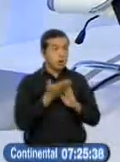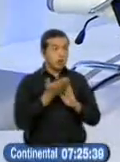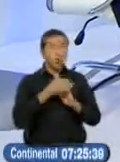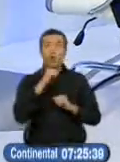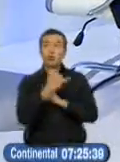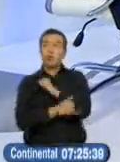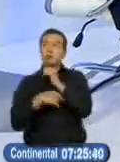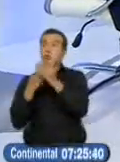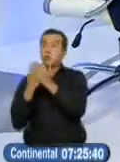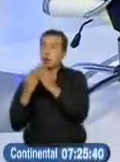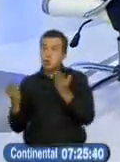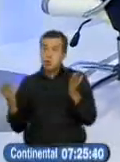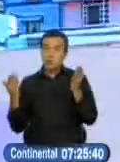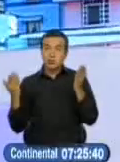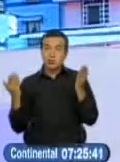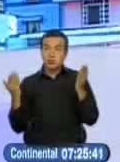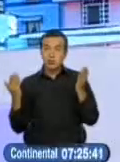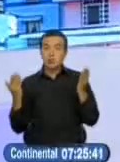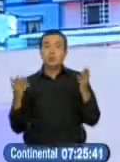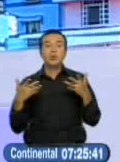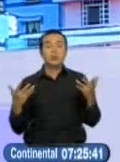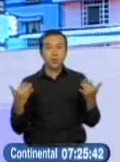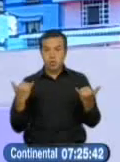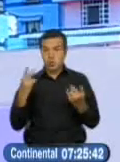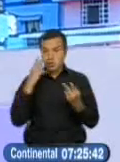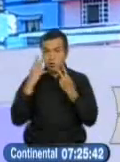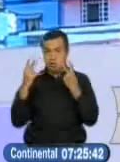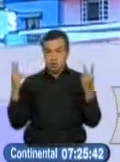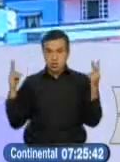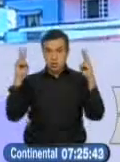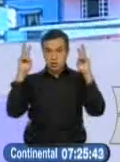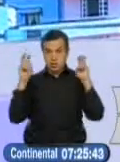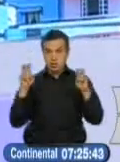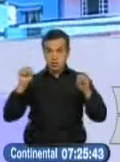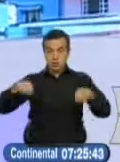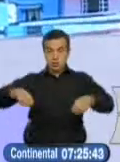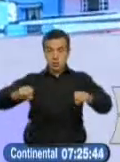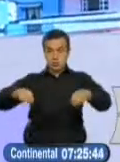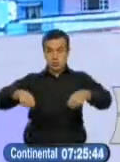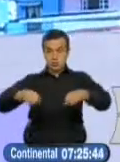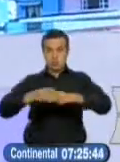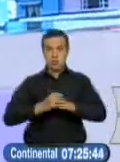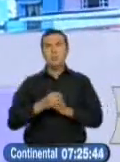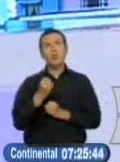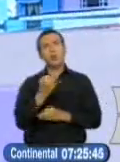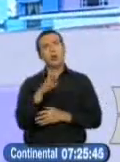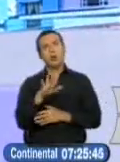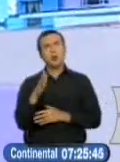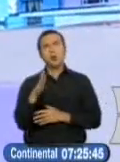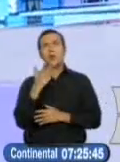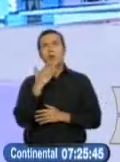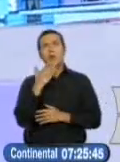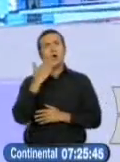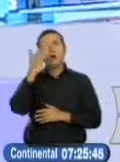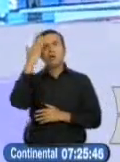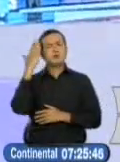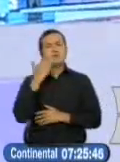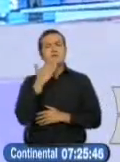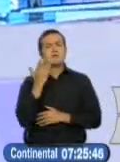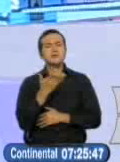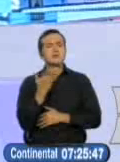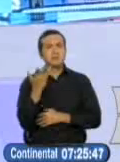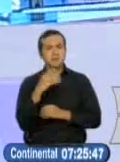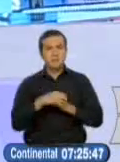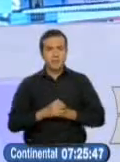términos de importaciones? No, y lo que vemos nosotros es que en tema de motocicletas, más o menos lo que ha pasado históricamente, es